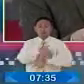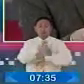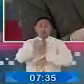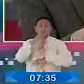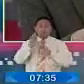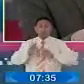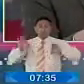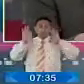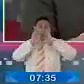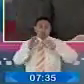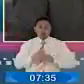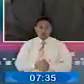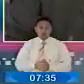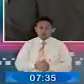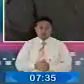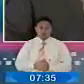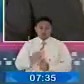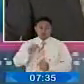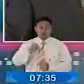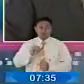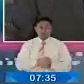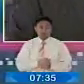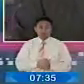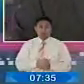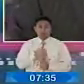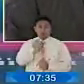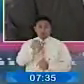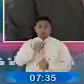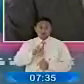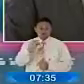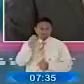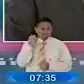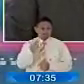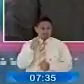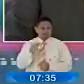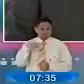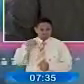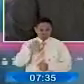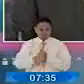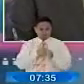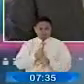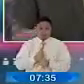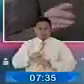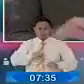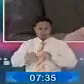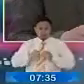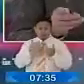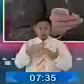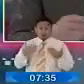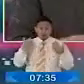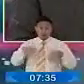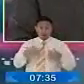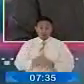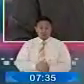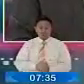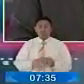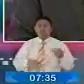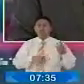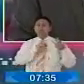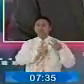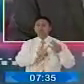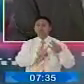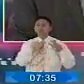Sin duda. Le han puesto, ministro, el acelerador ya en la parte final de este año con tantas obras y concesiones. Hablemos también un poquito de